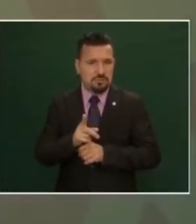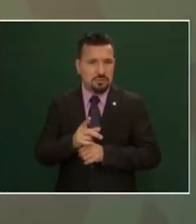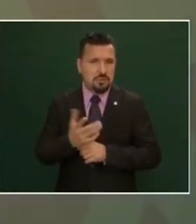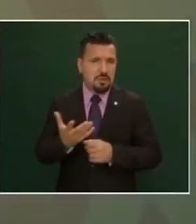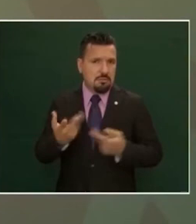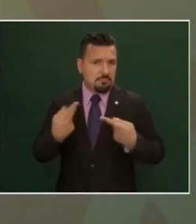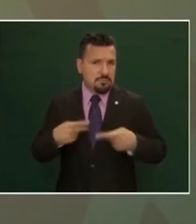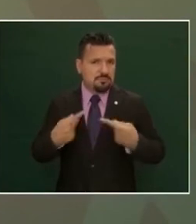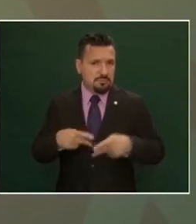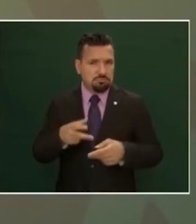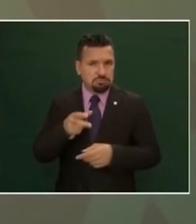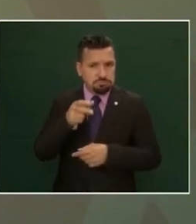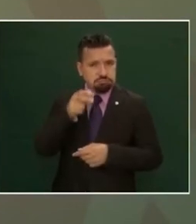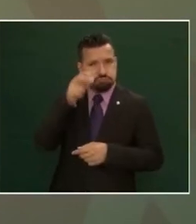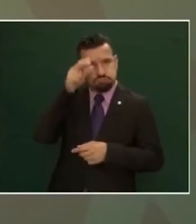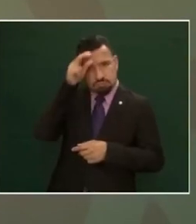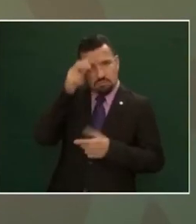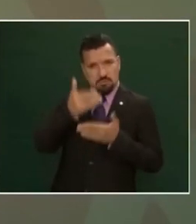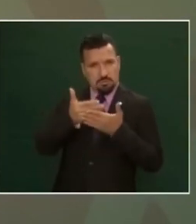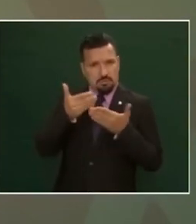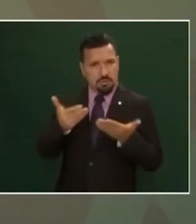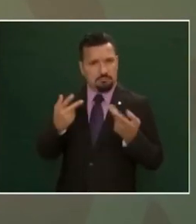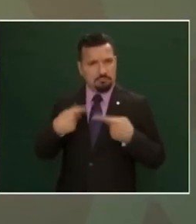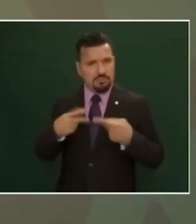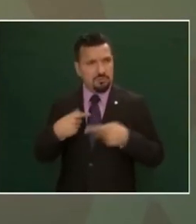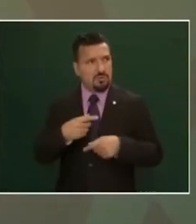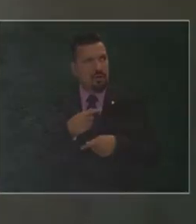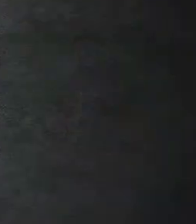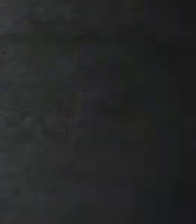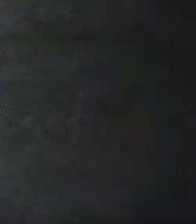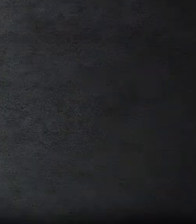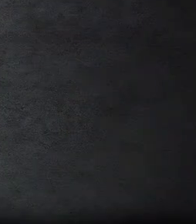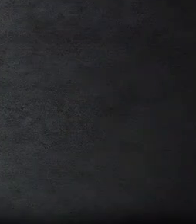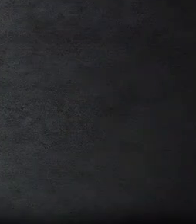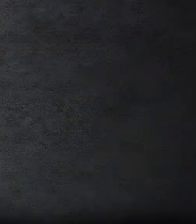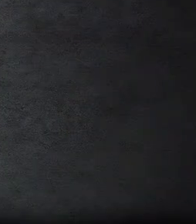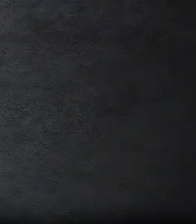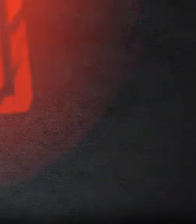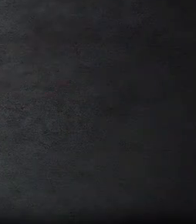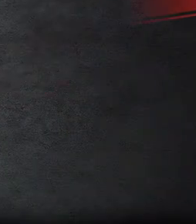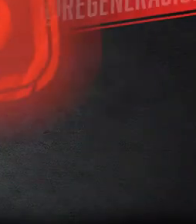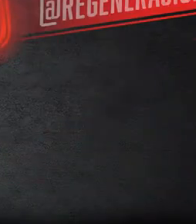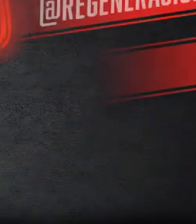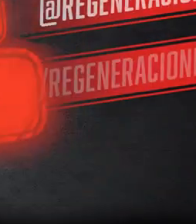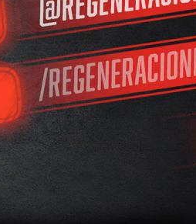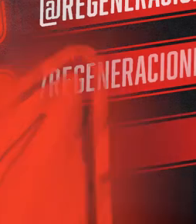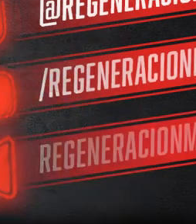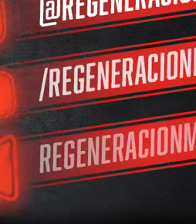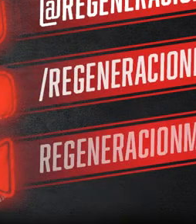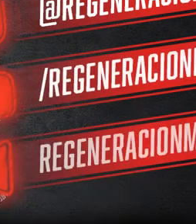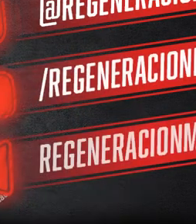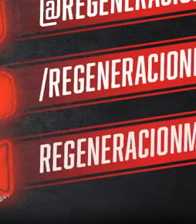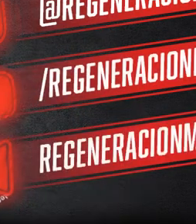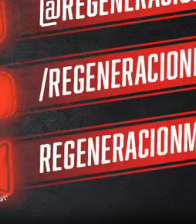porque la gente nos lleva mucha información lo